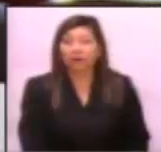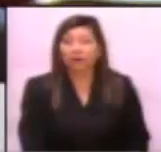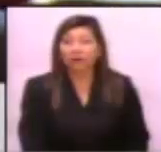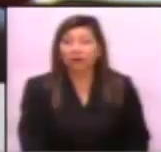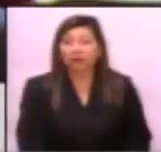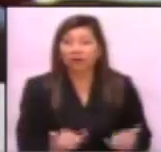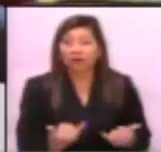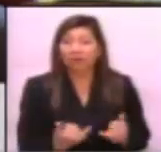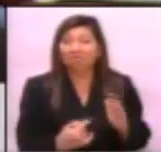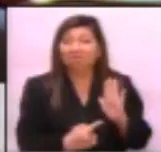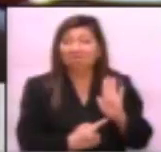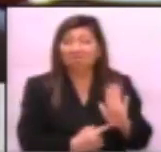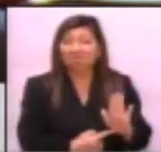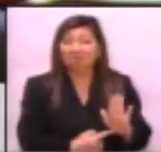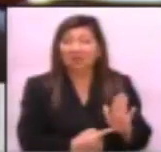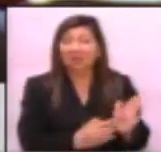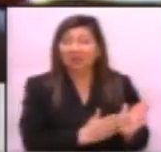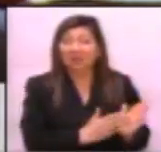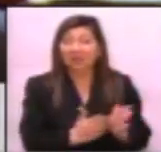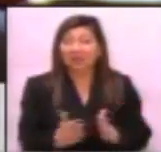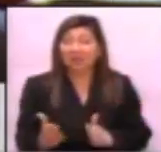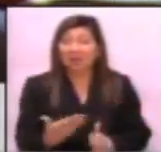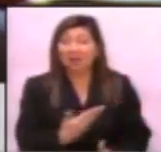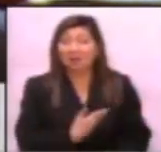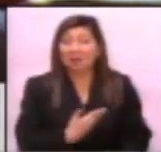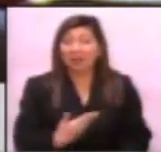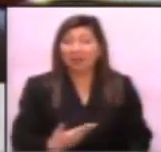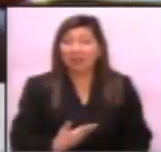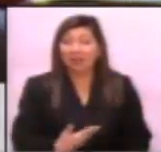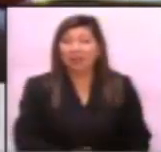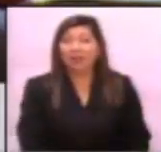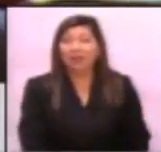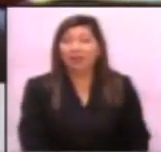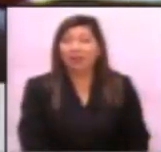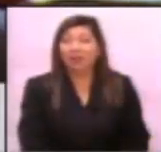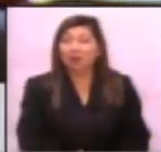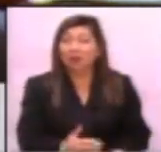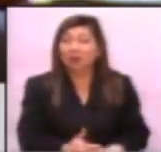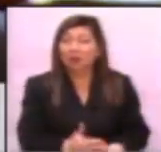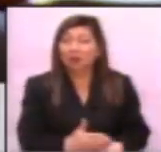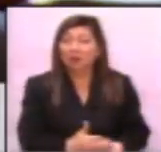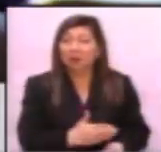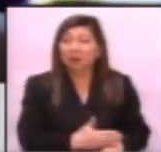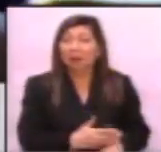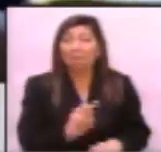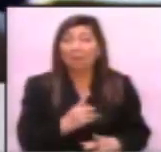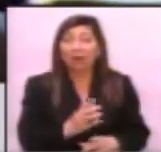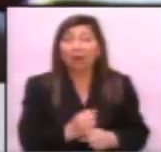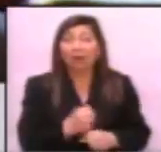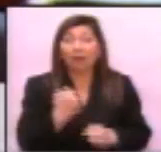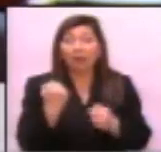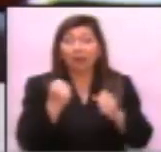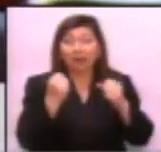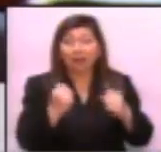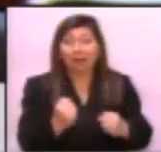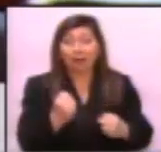Hoy día, bajo la apariencia de una vacancia, se está desarrollando un procedimiento para tomar el poder.